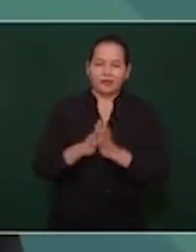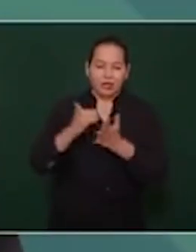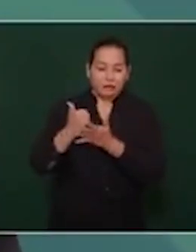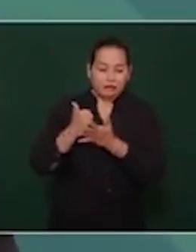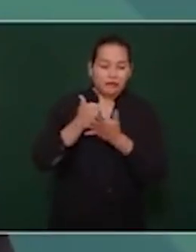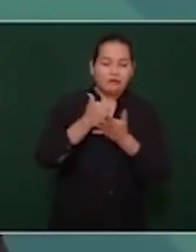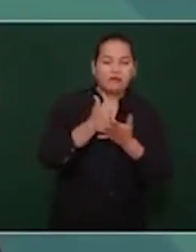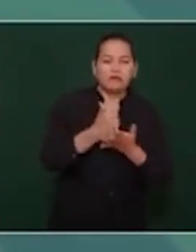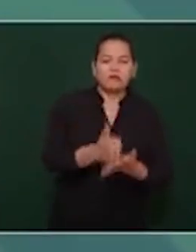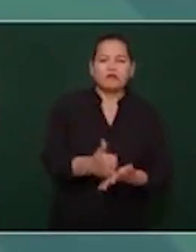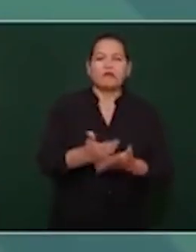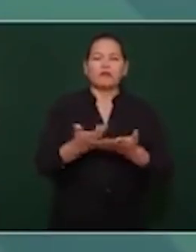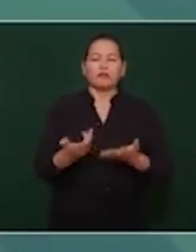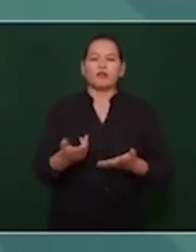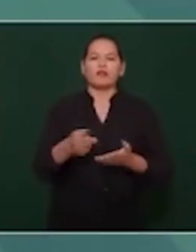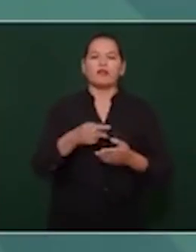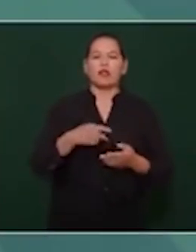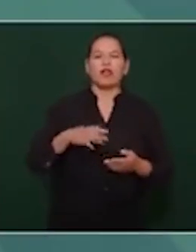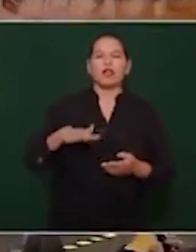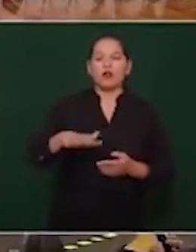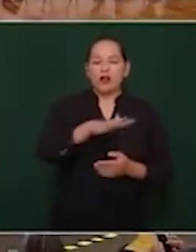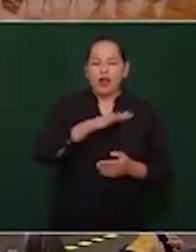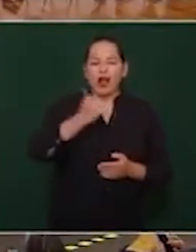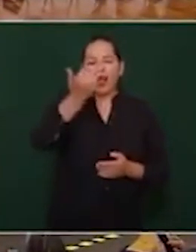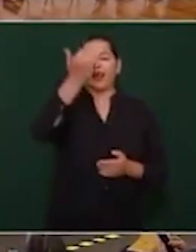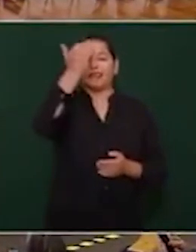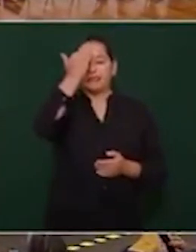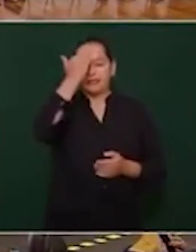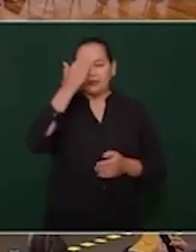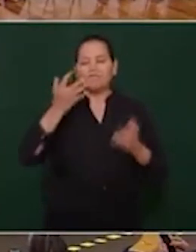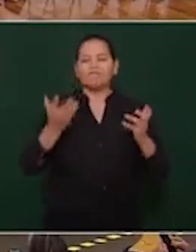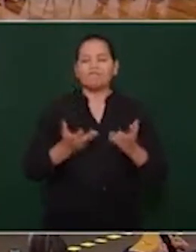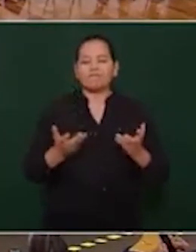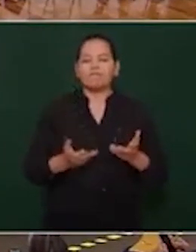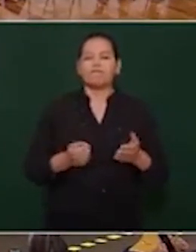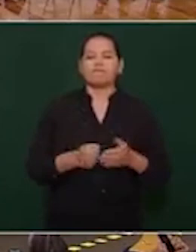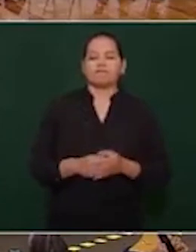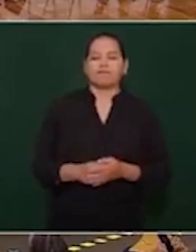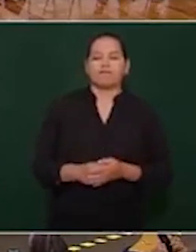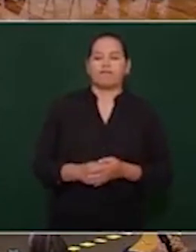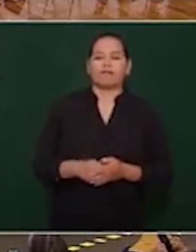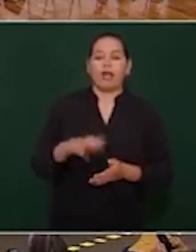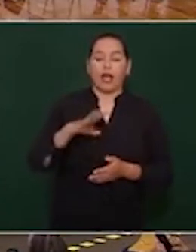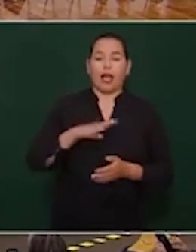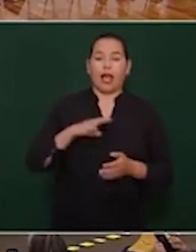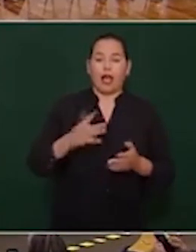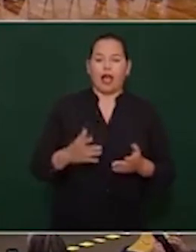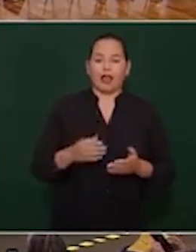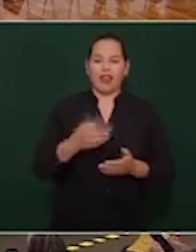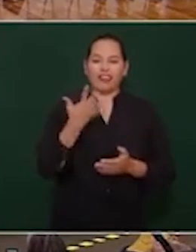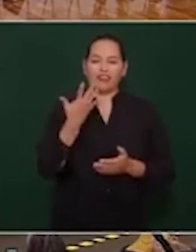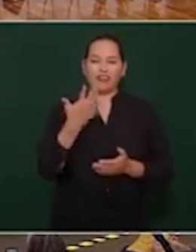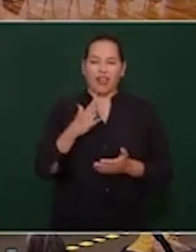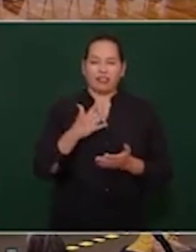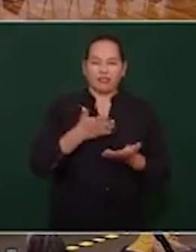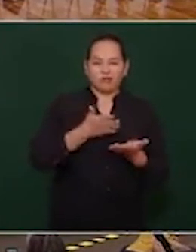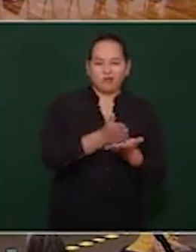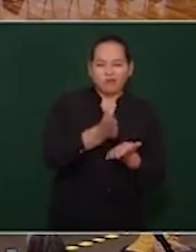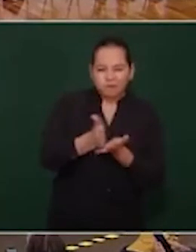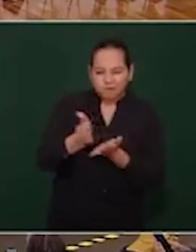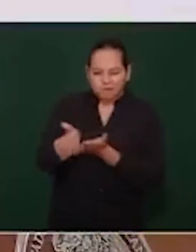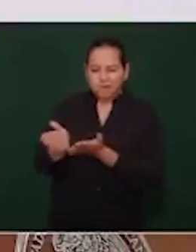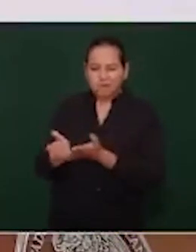de lo que deben de hacer. Se recorren las rutas, aquí tenemos 10 rutas de evacuación que